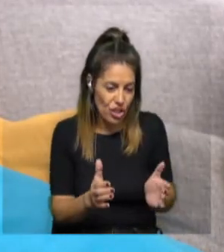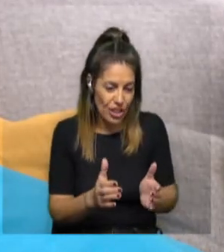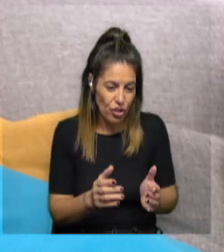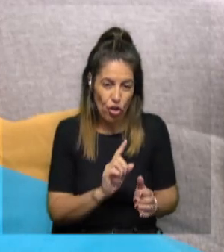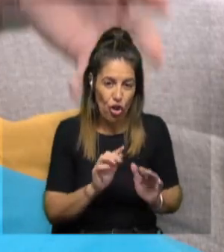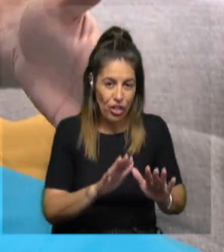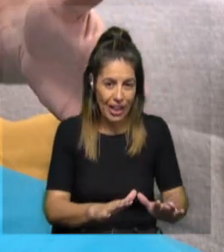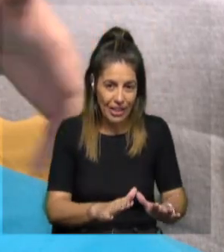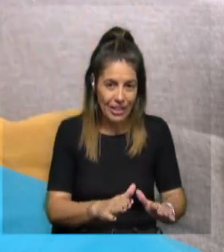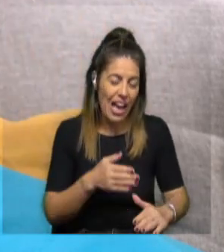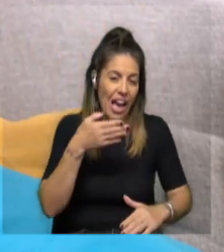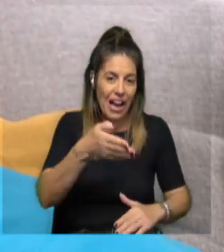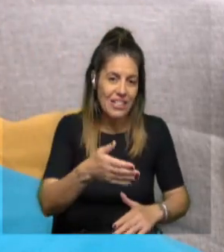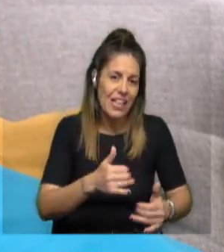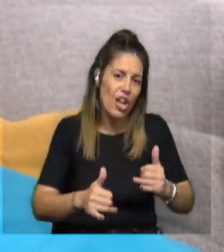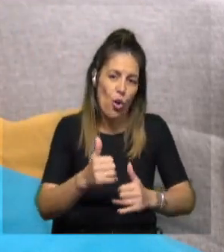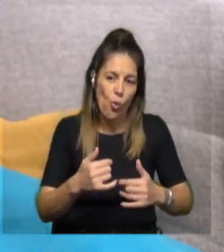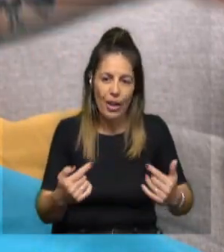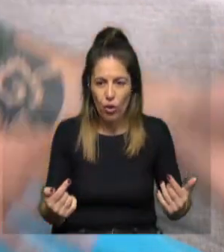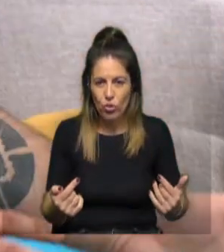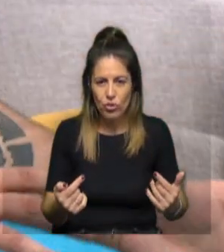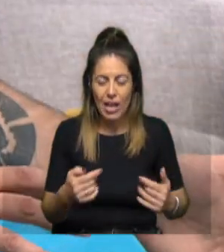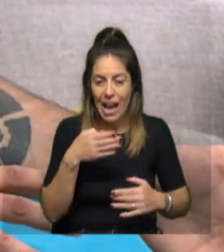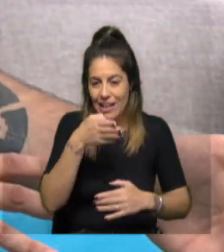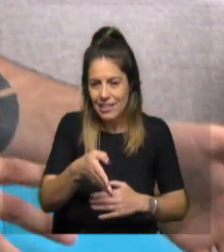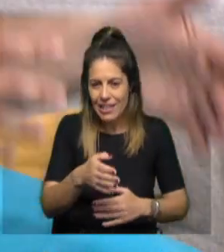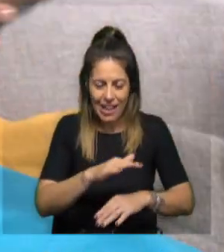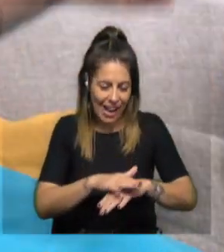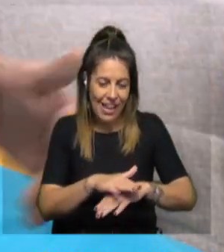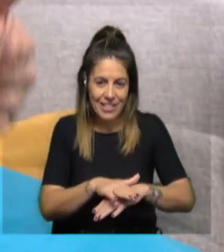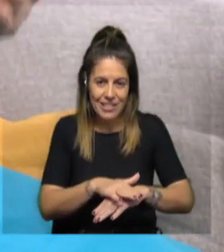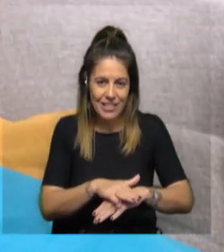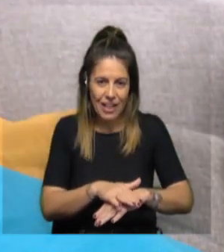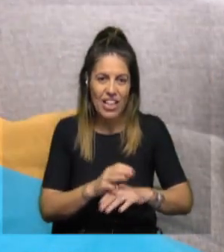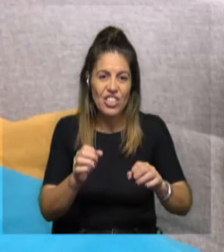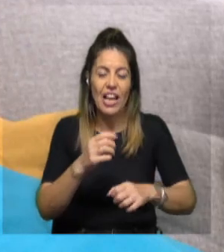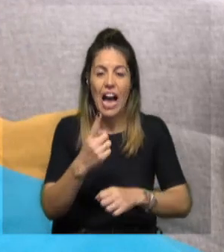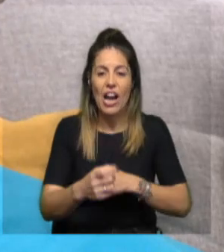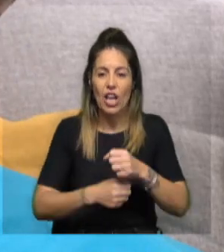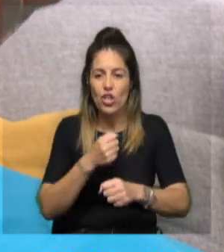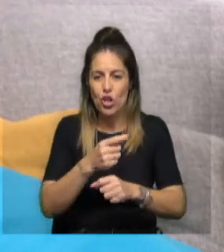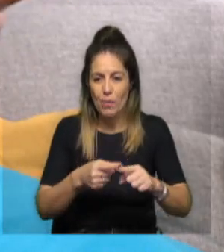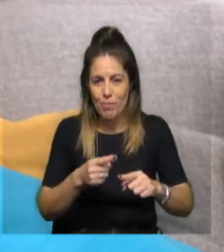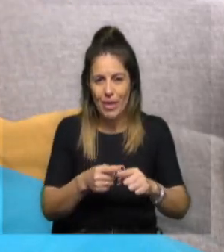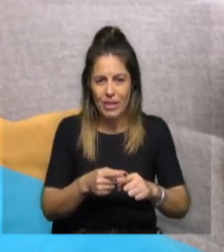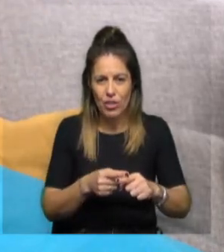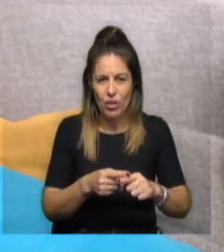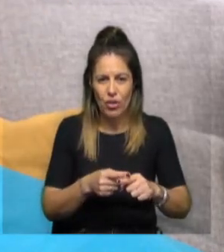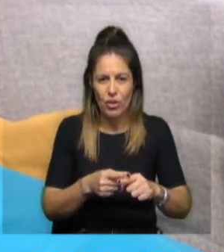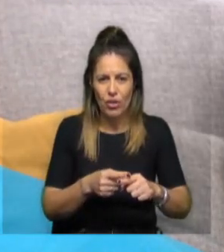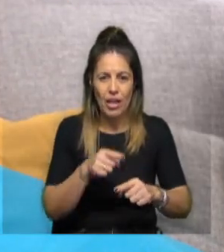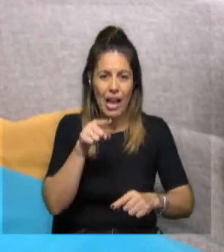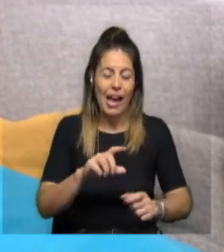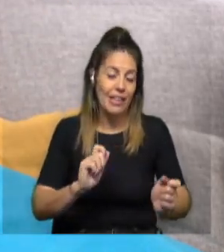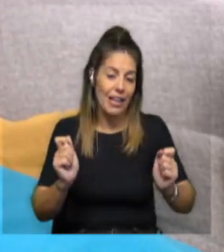dejarían. Acceden a los juegos de determinada manera, acceden a las caricias de determinada manera, llega el año y medio, saca la cédula credencial y el